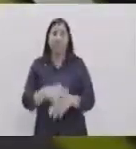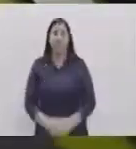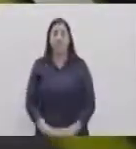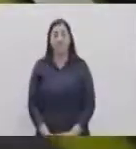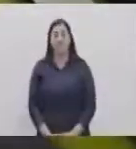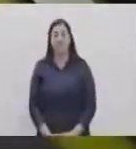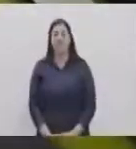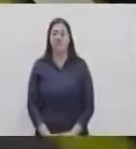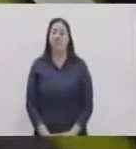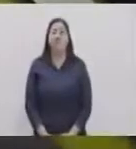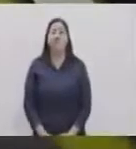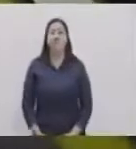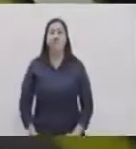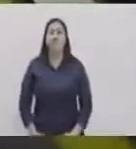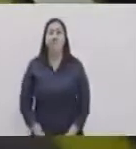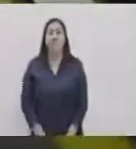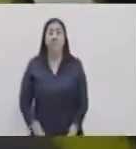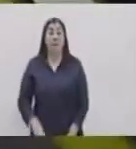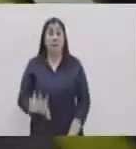cuestiones de